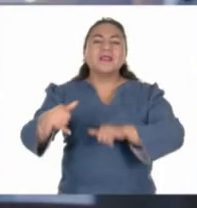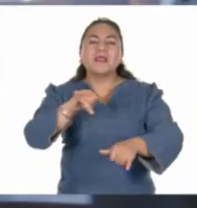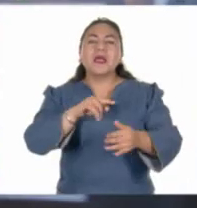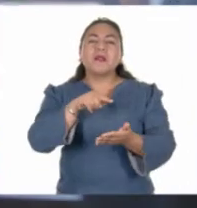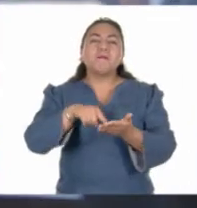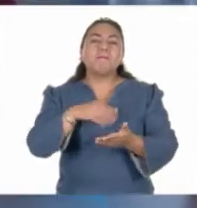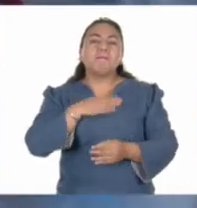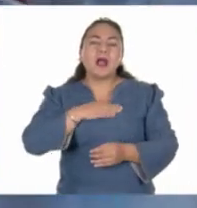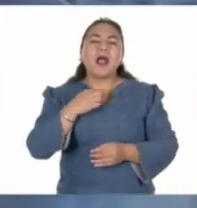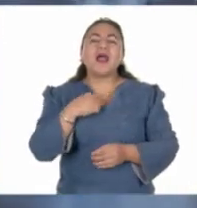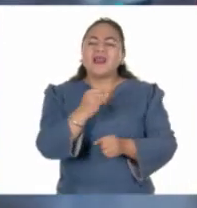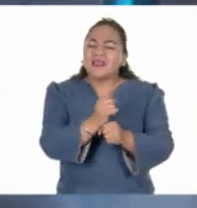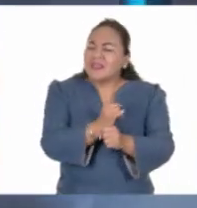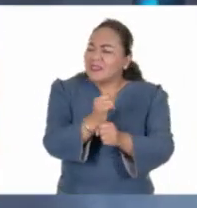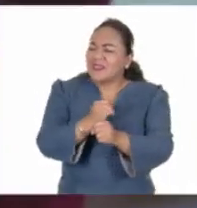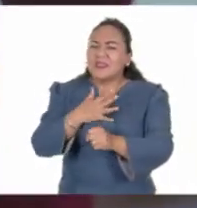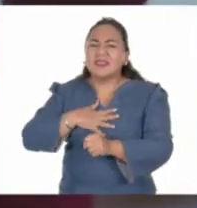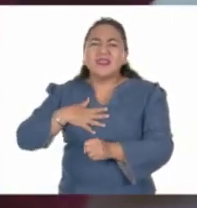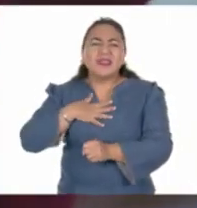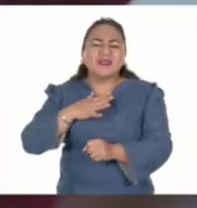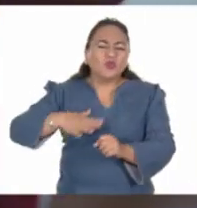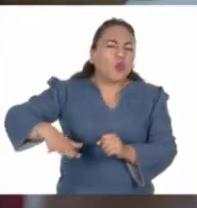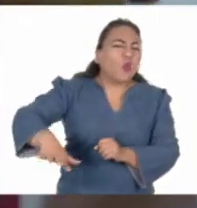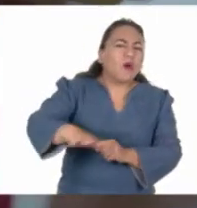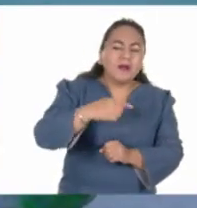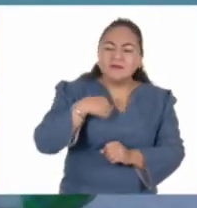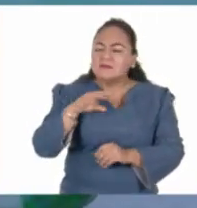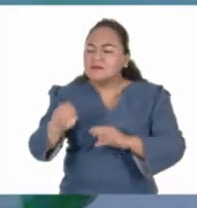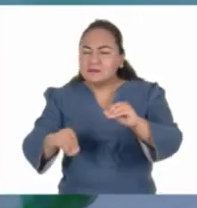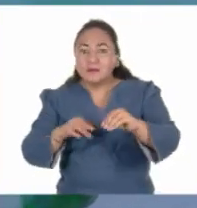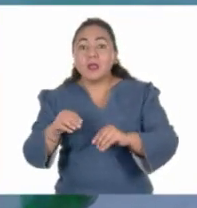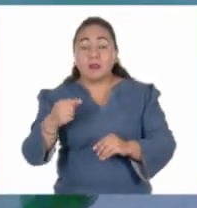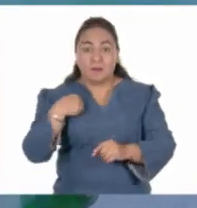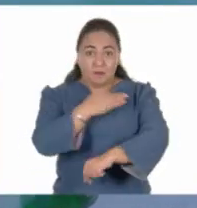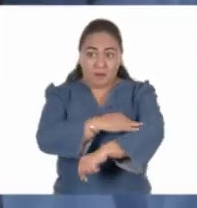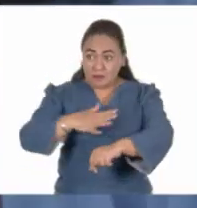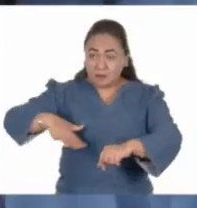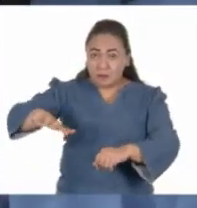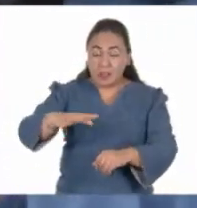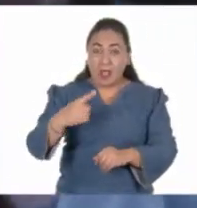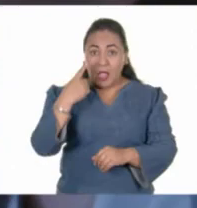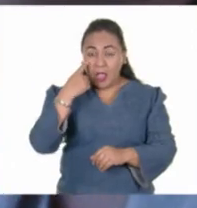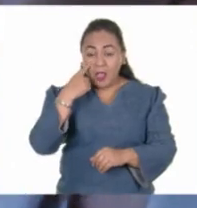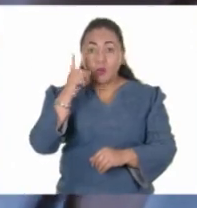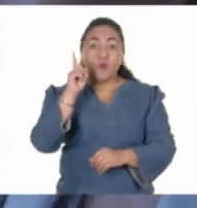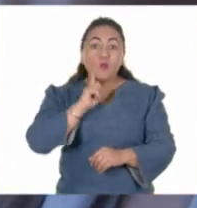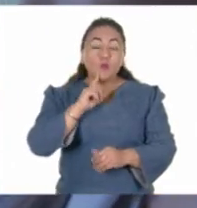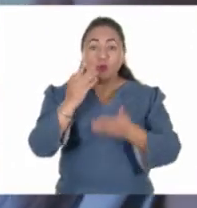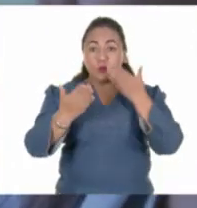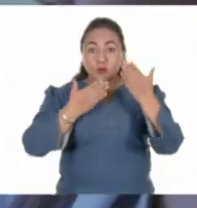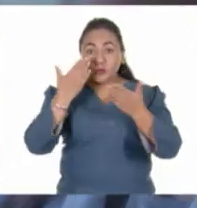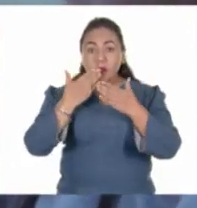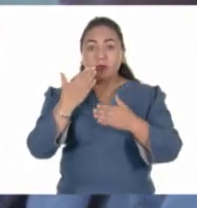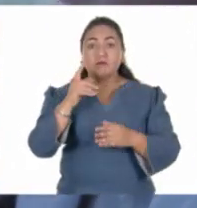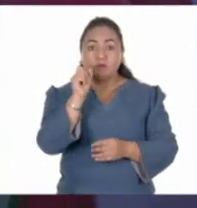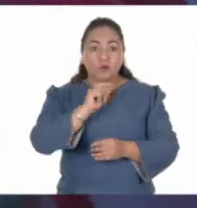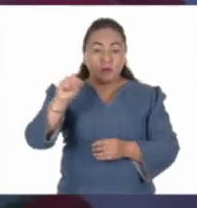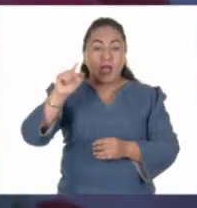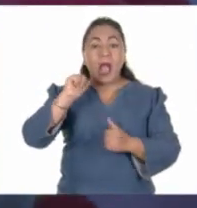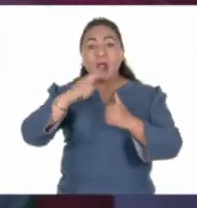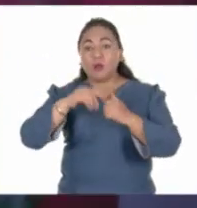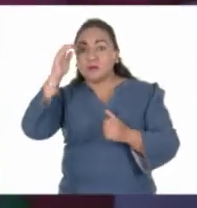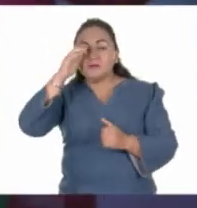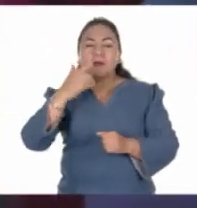y explorando todo lo que me encontraba a mi paso. En mi familia no era tan común que alguna mujer estudiara profesionalmente